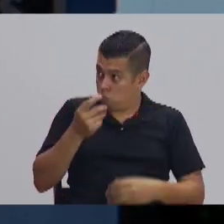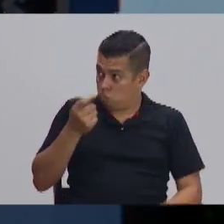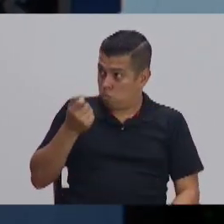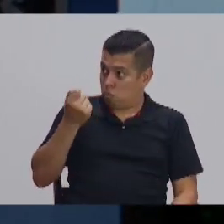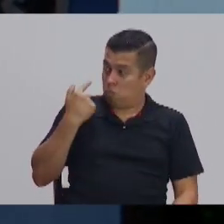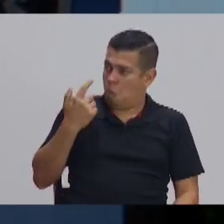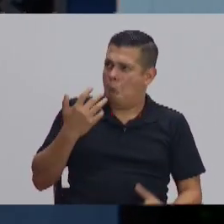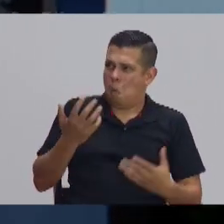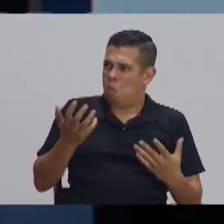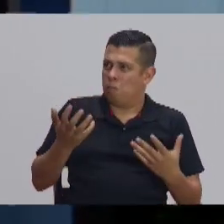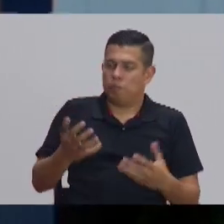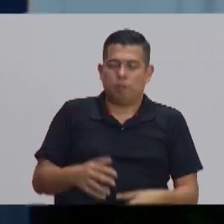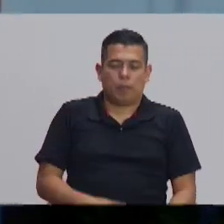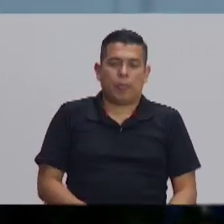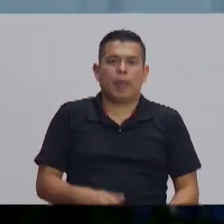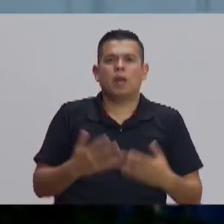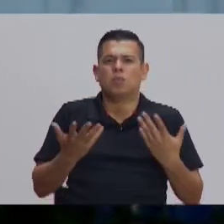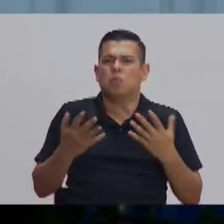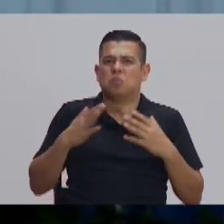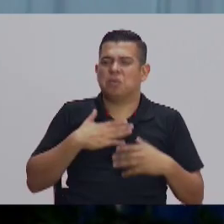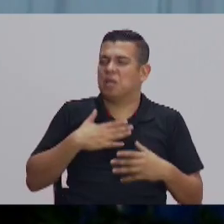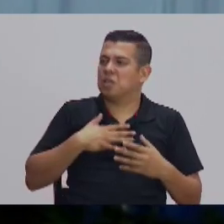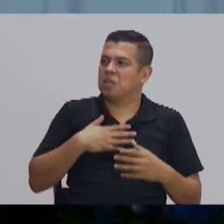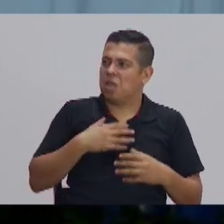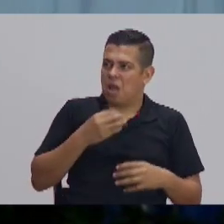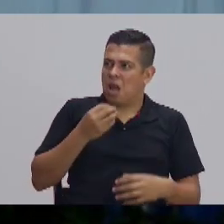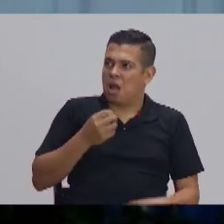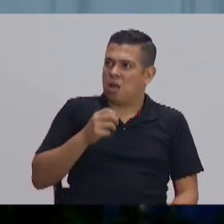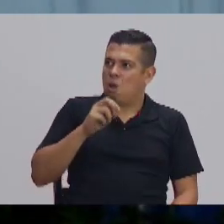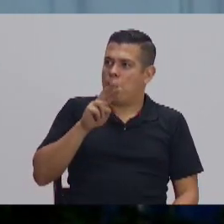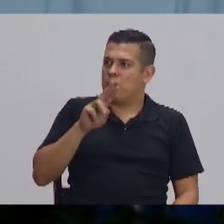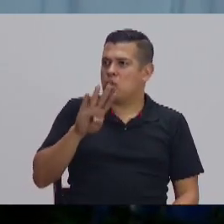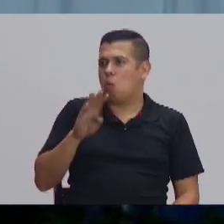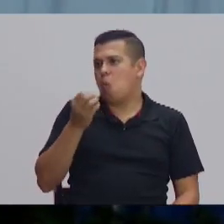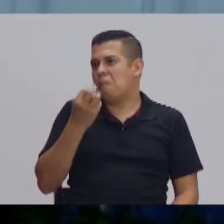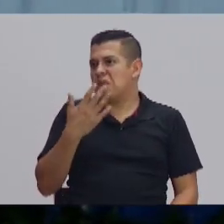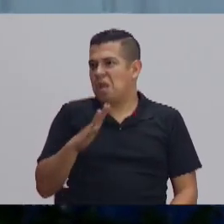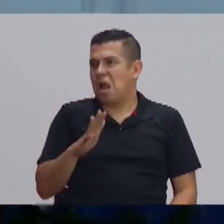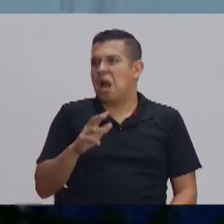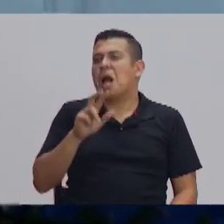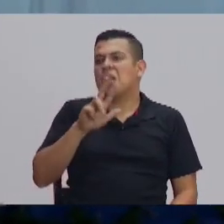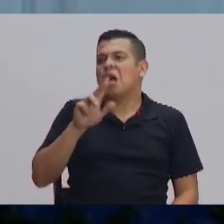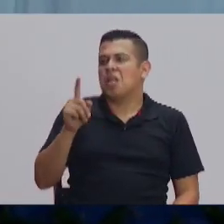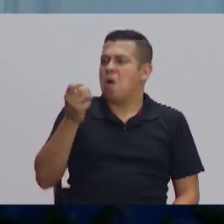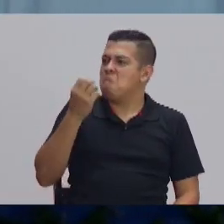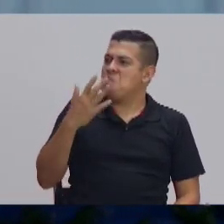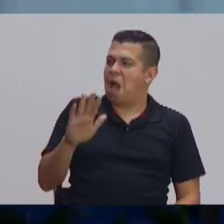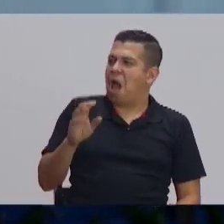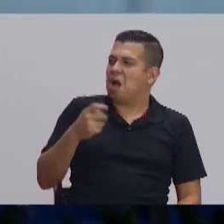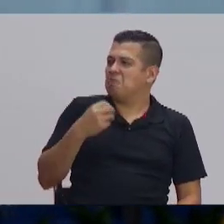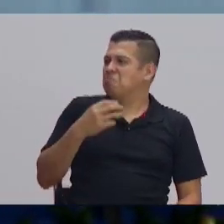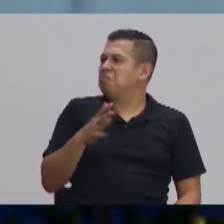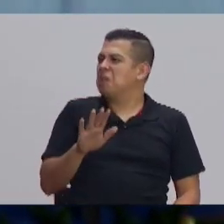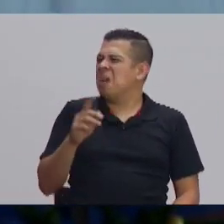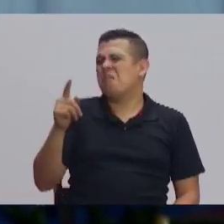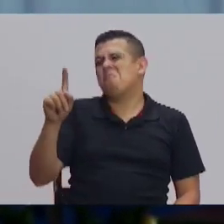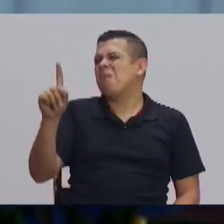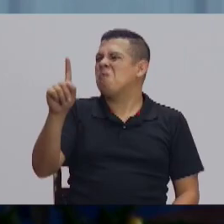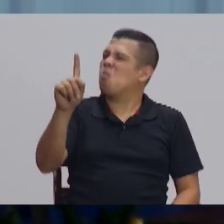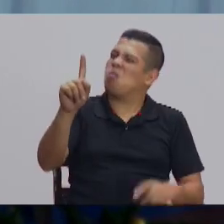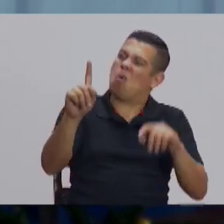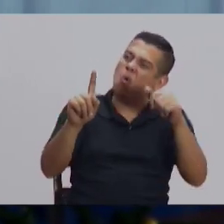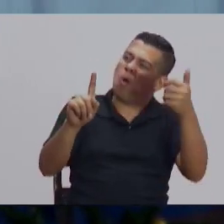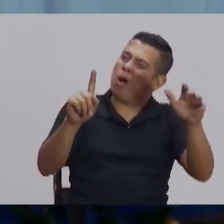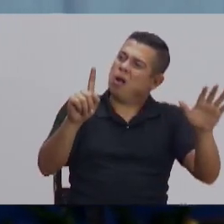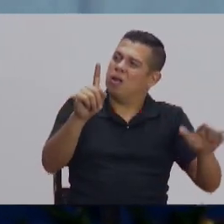cuenta si ya tenemos para la cenita el 24 hoy tenemos para la del 31 nos vamos a ir a dar una vueltecita